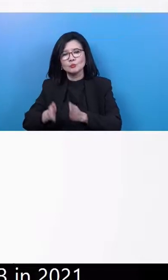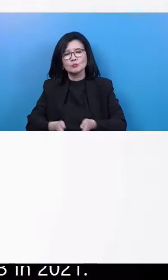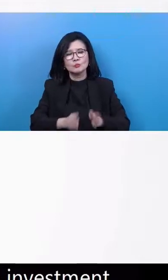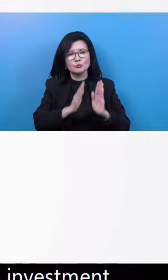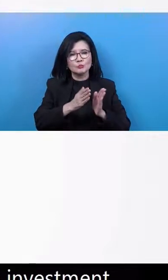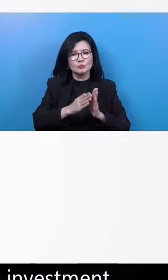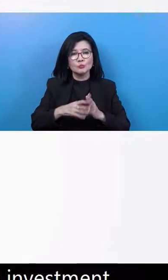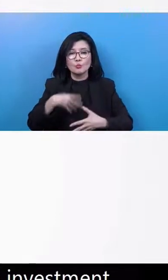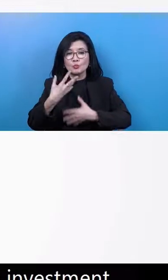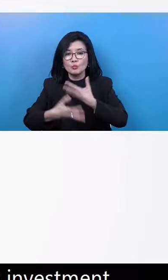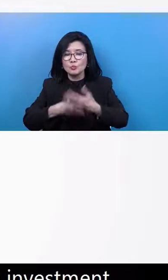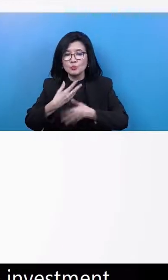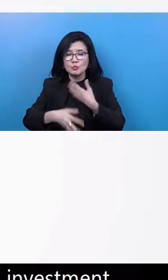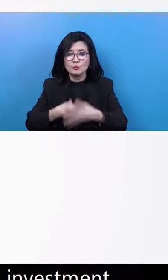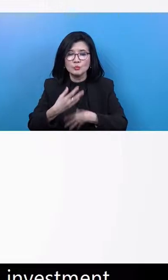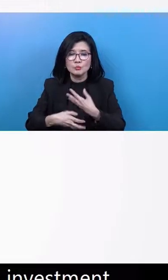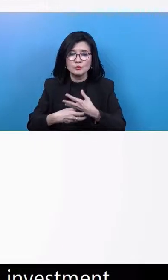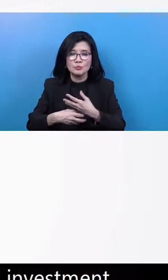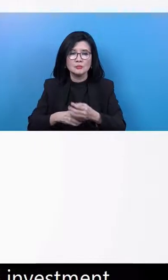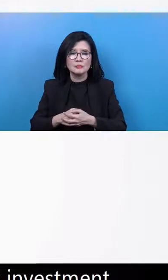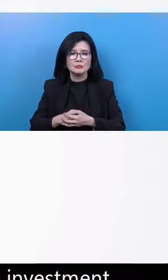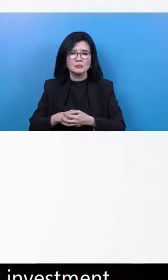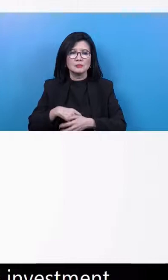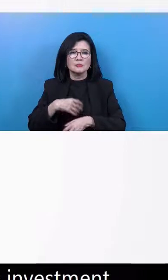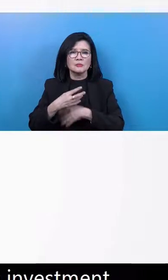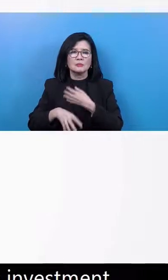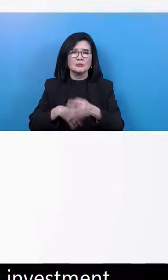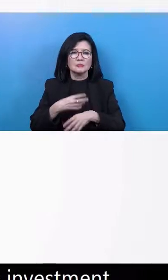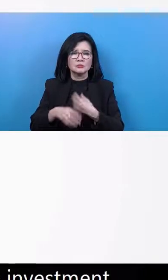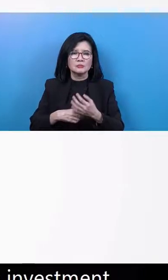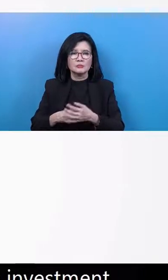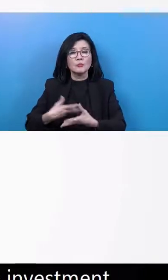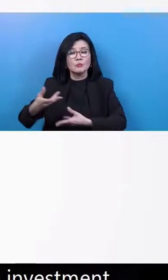transporte, entre otros sectores. Ese crecimiento